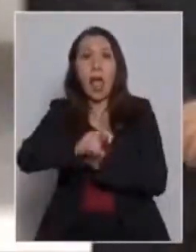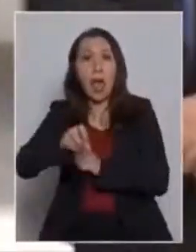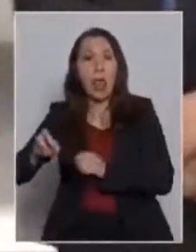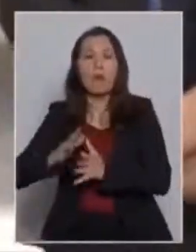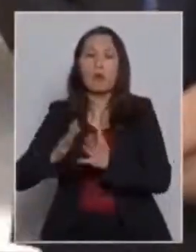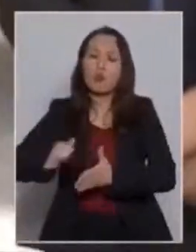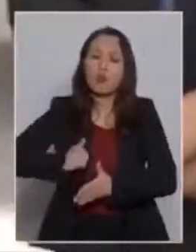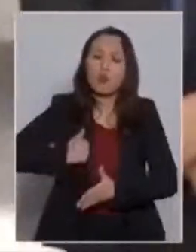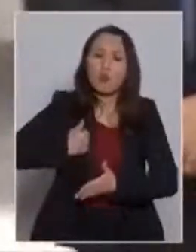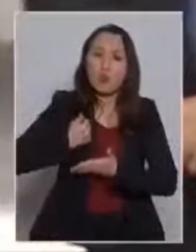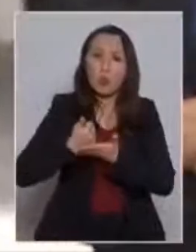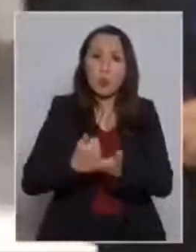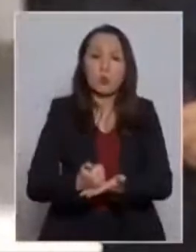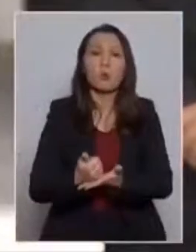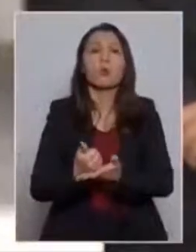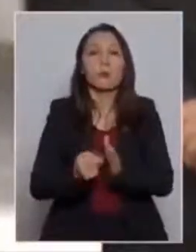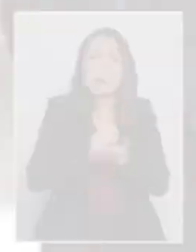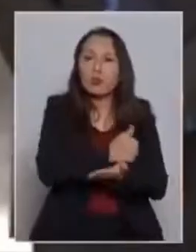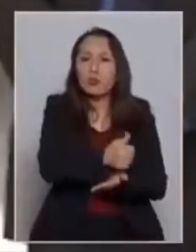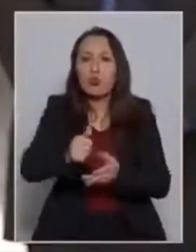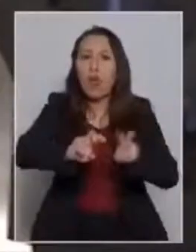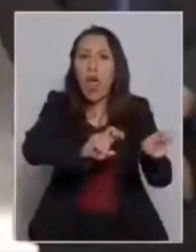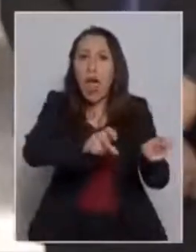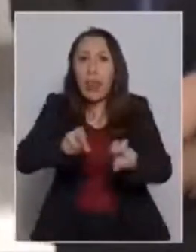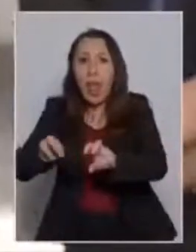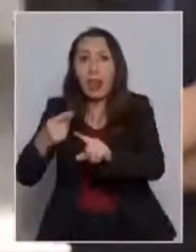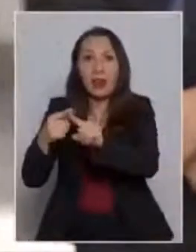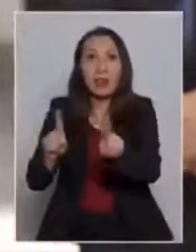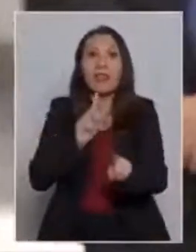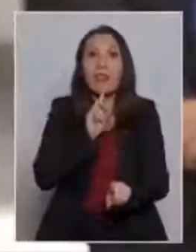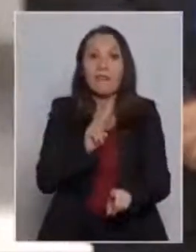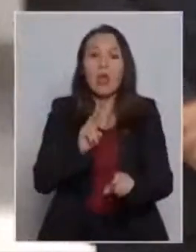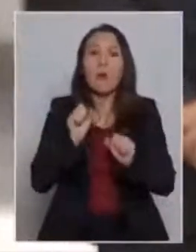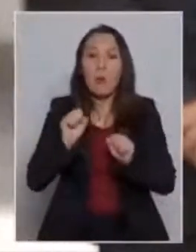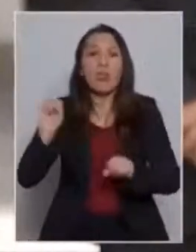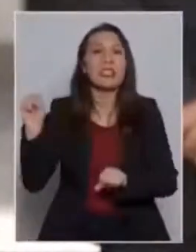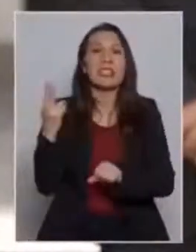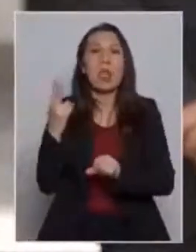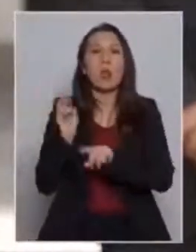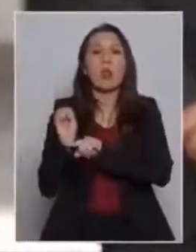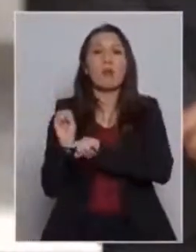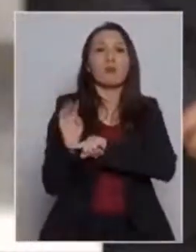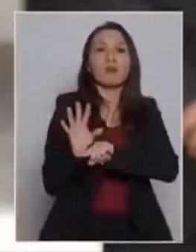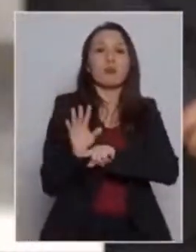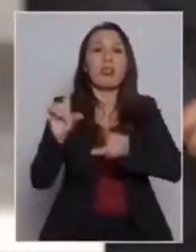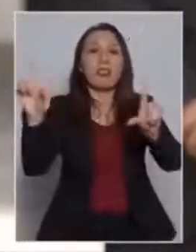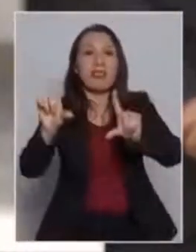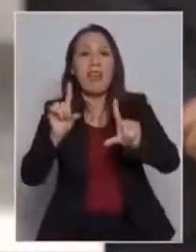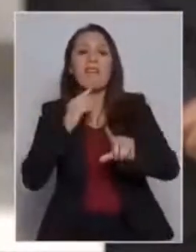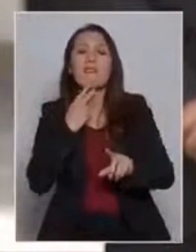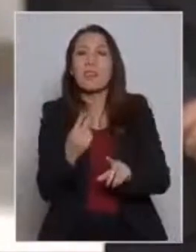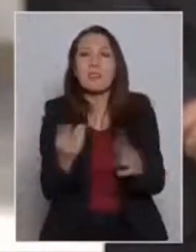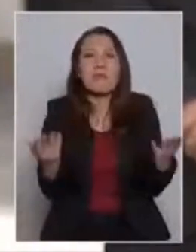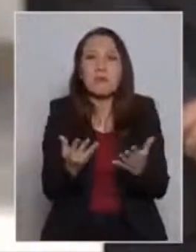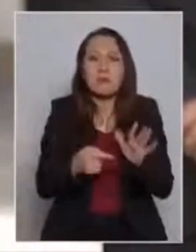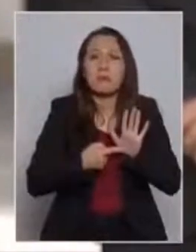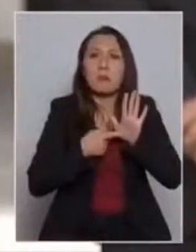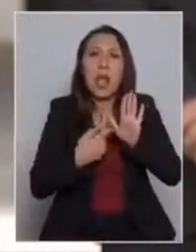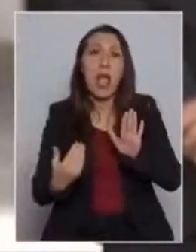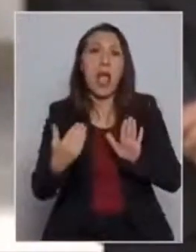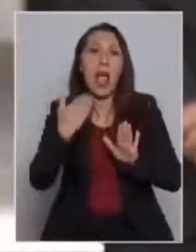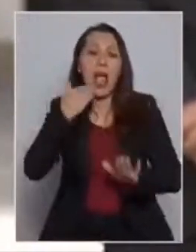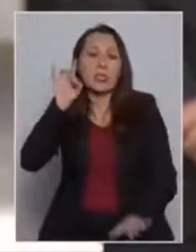una segunda señal abierta destinada casi exclusivamente a la